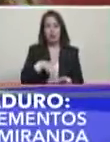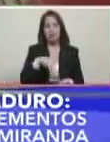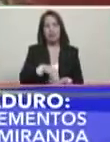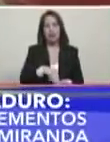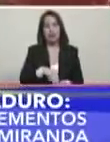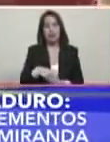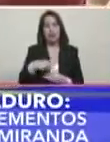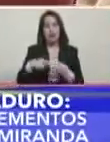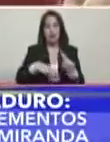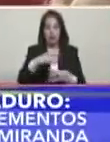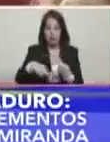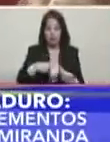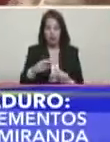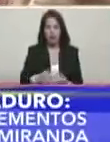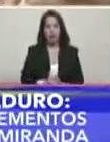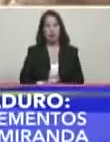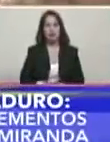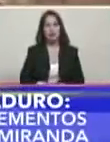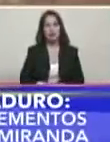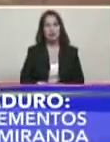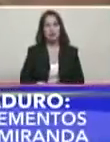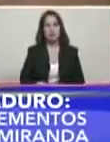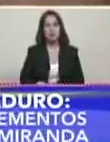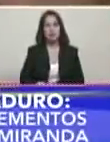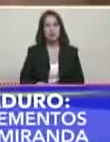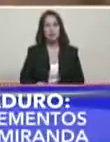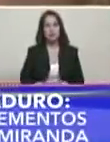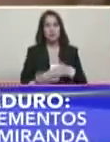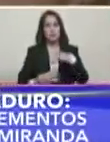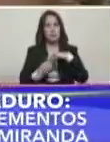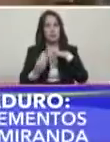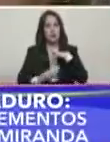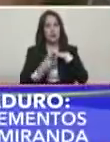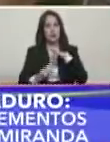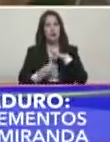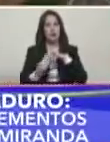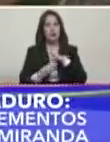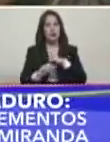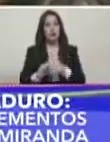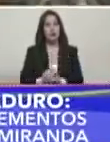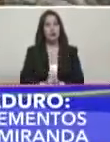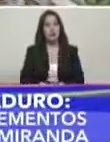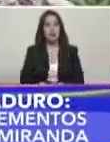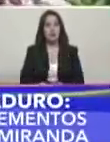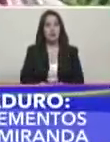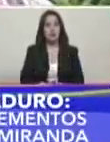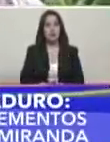gobernaciones revolucionarias. La base de una empresa tiene que ser producir,